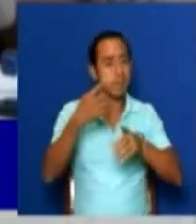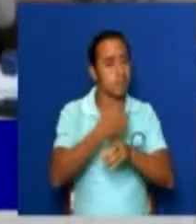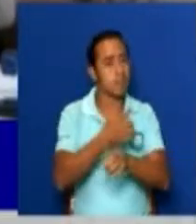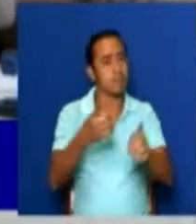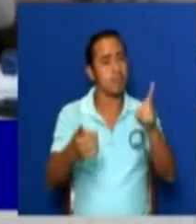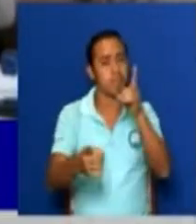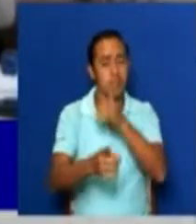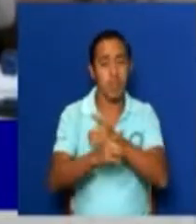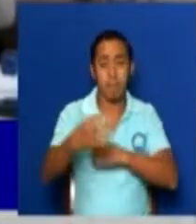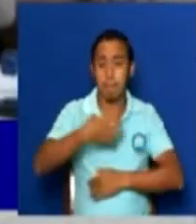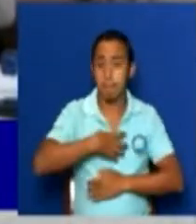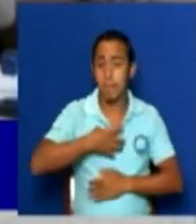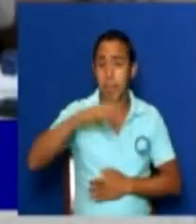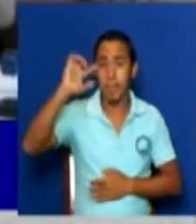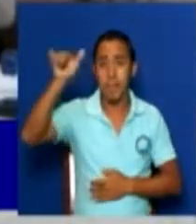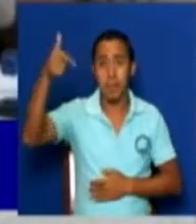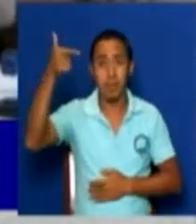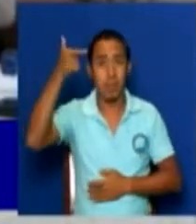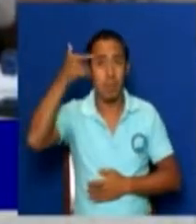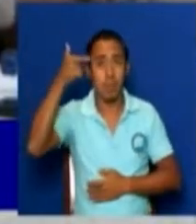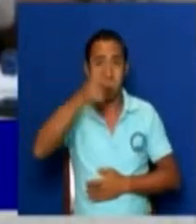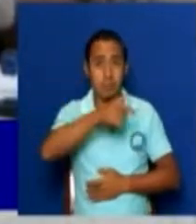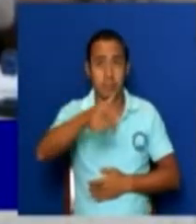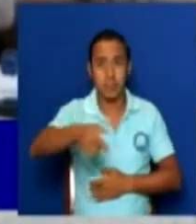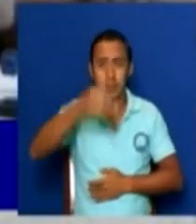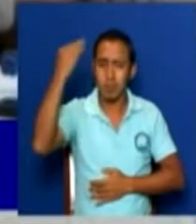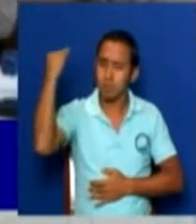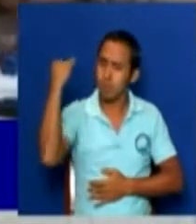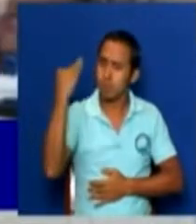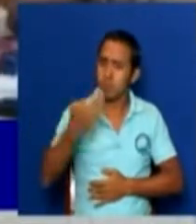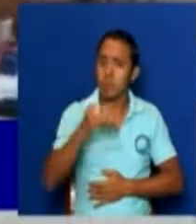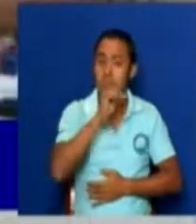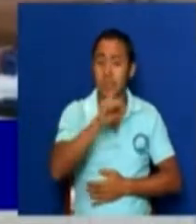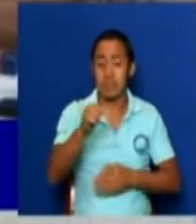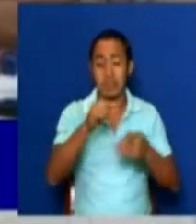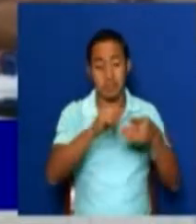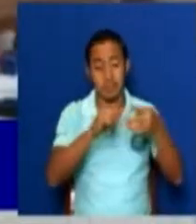del Estado garantizar esos servicios.